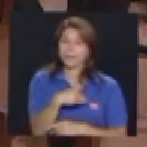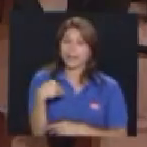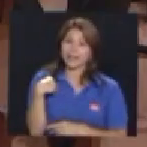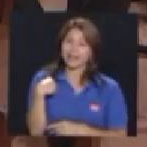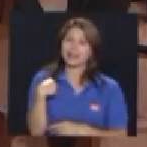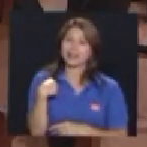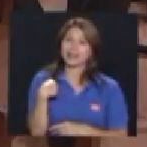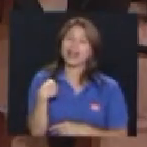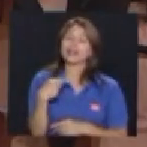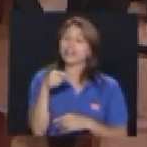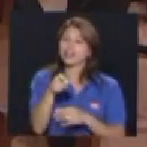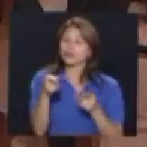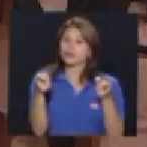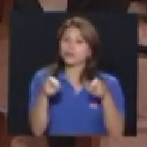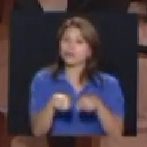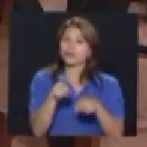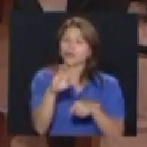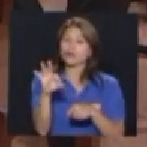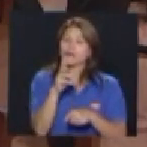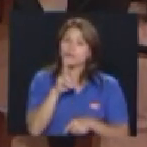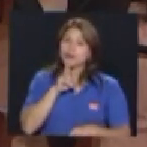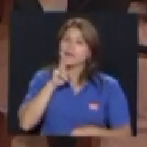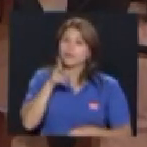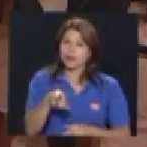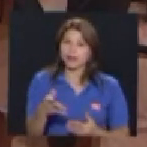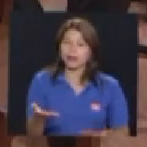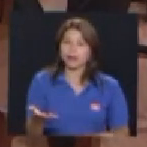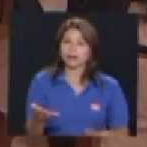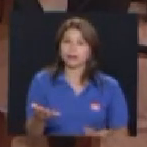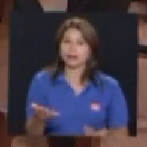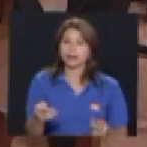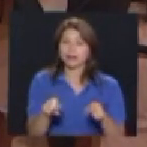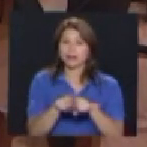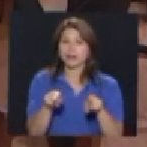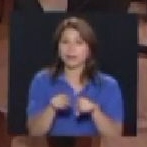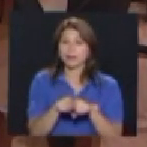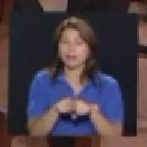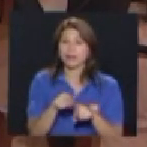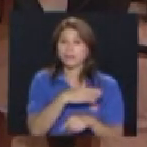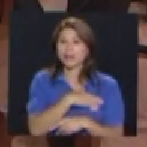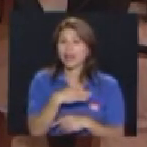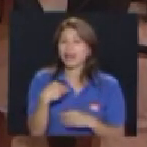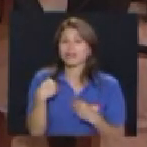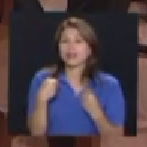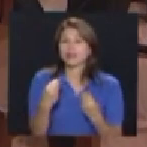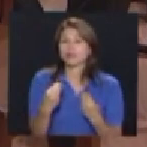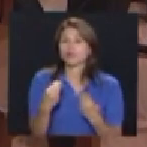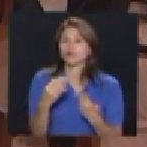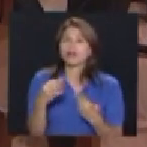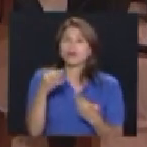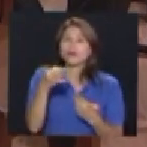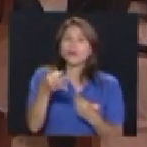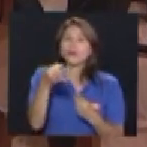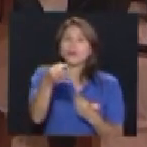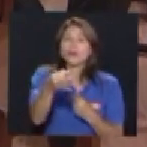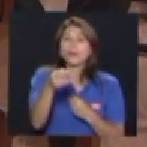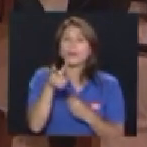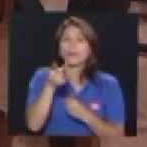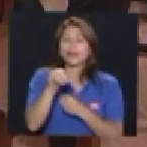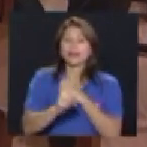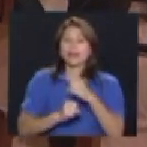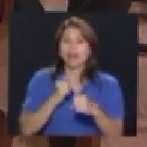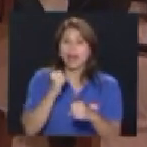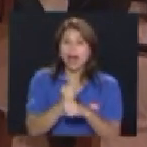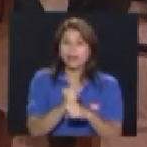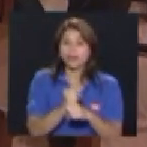como muy reales, y además me encantaría que en 20 años estos instrumentos